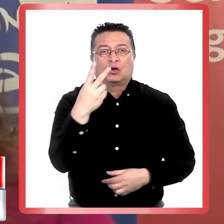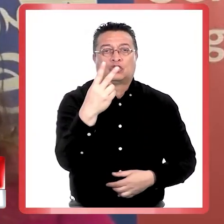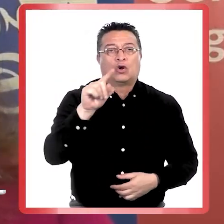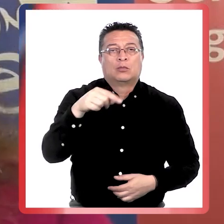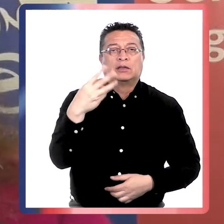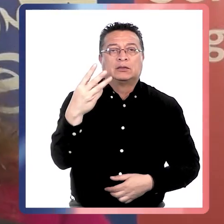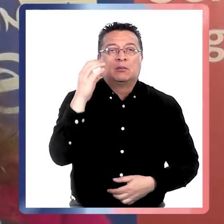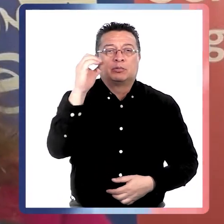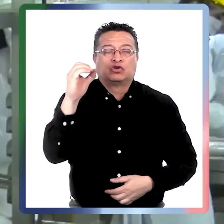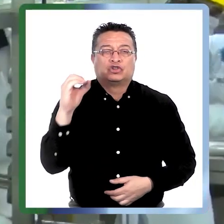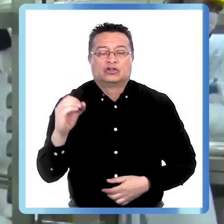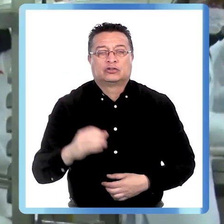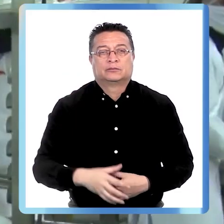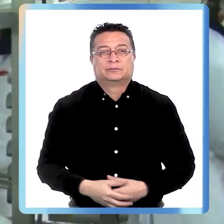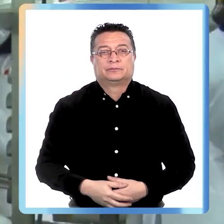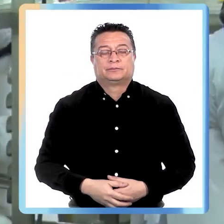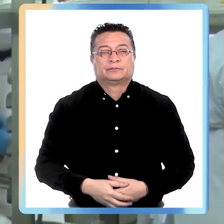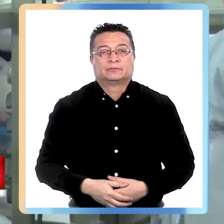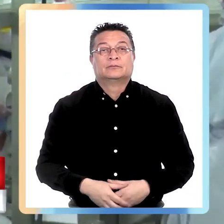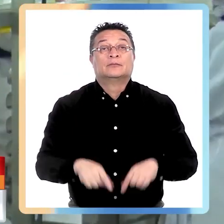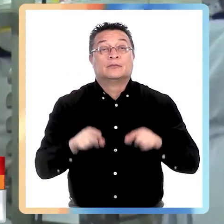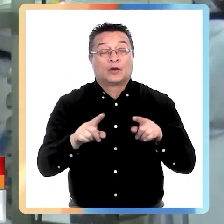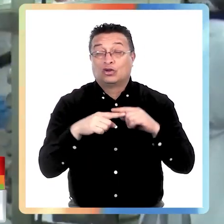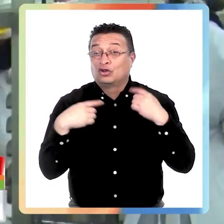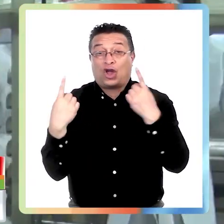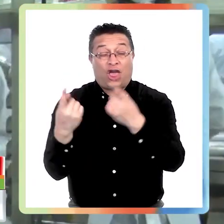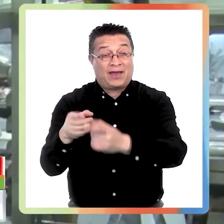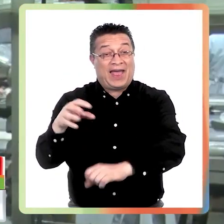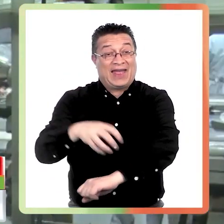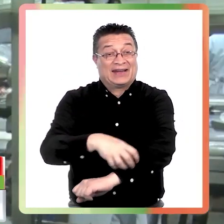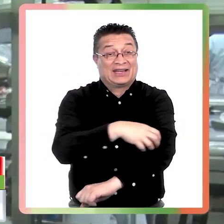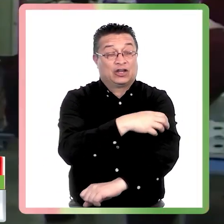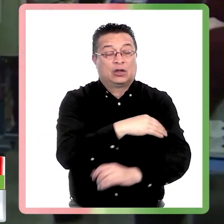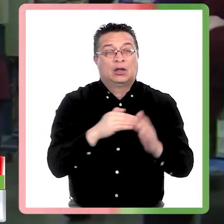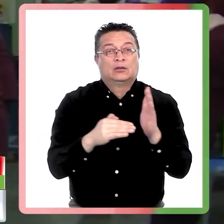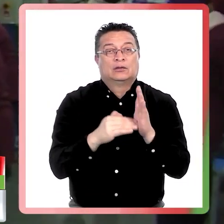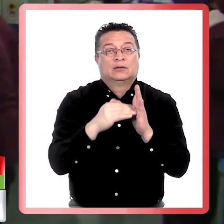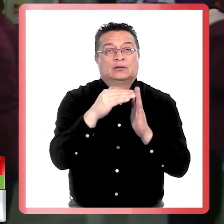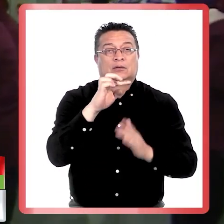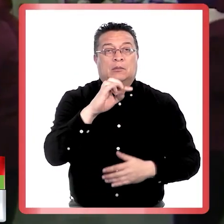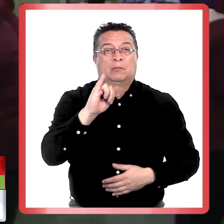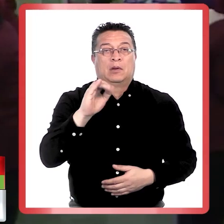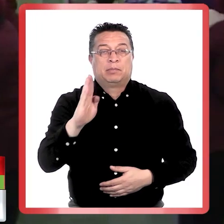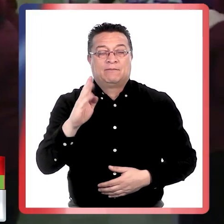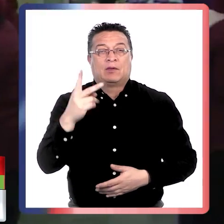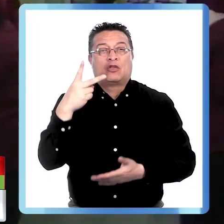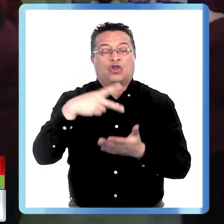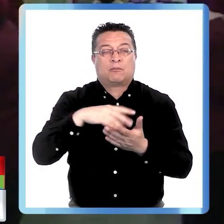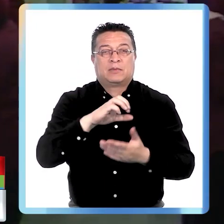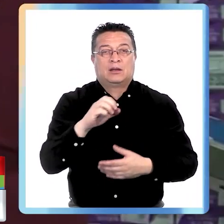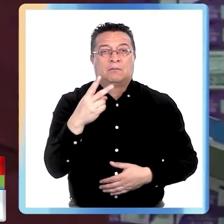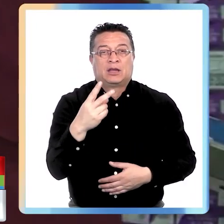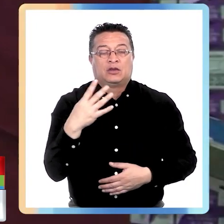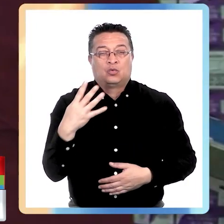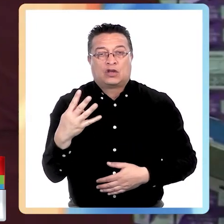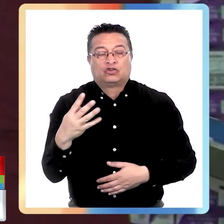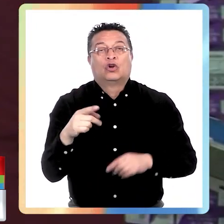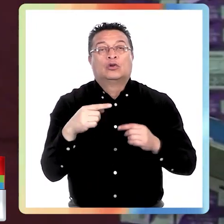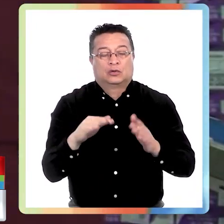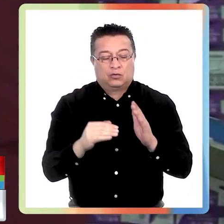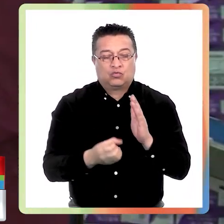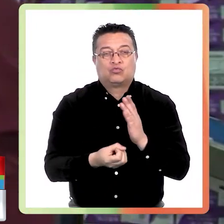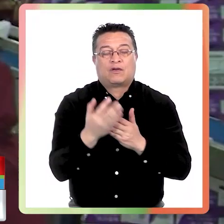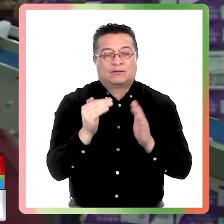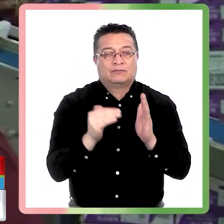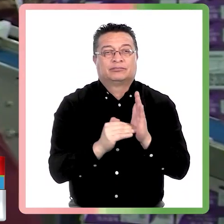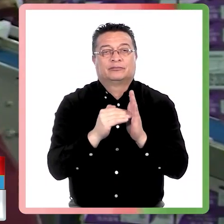en un 2,3%. Si bien casi todas las regiones han aumentado su Producto Interno Bruto en 2024, las que registran